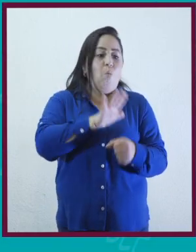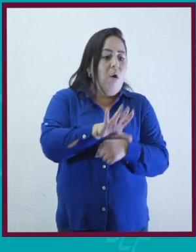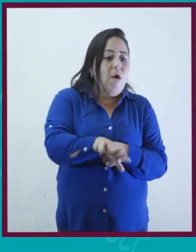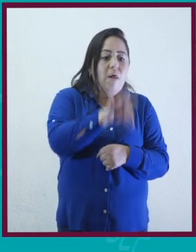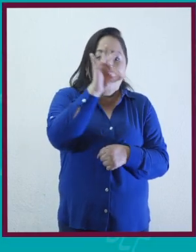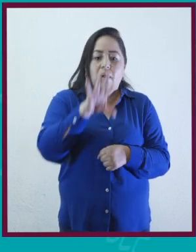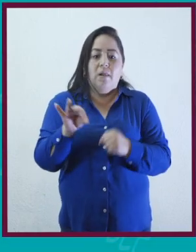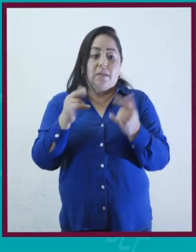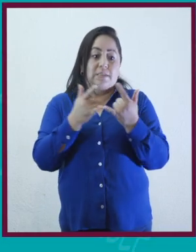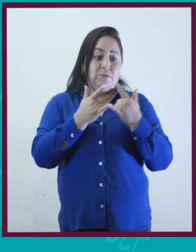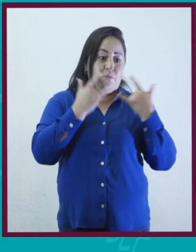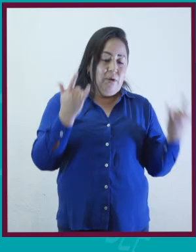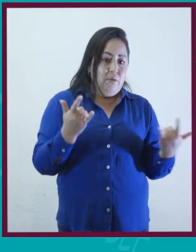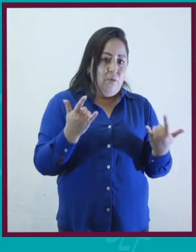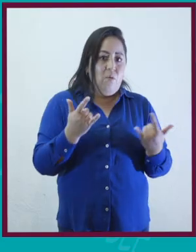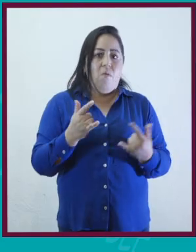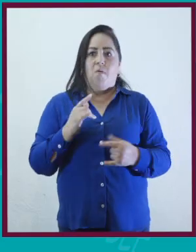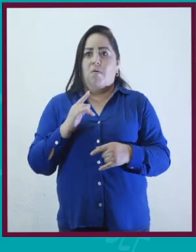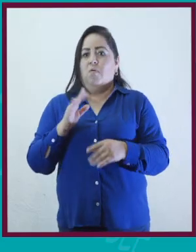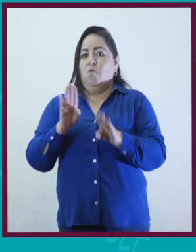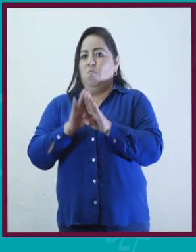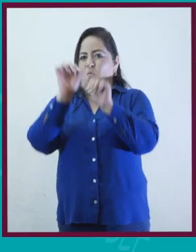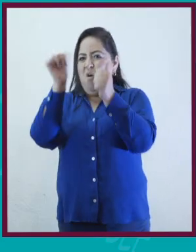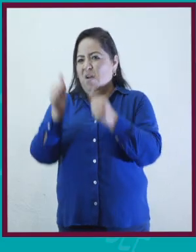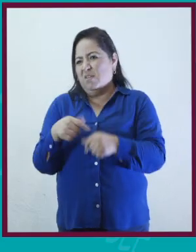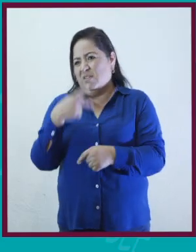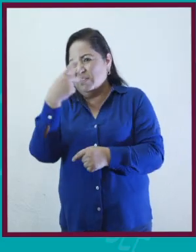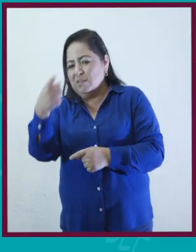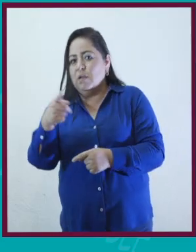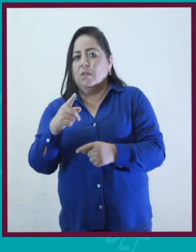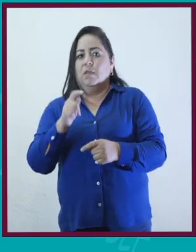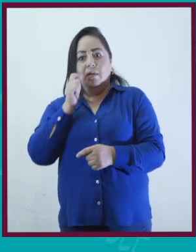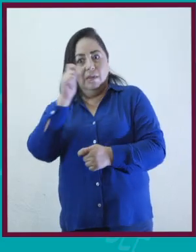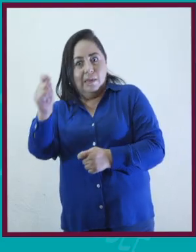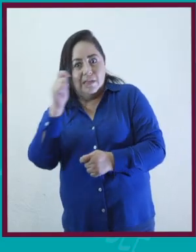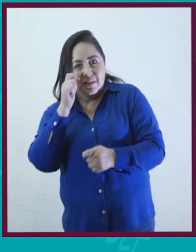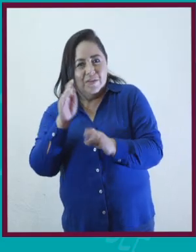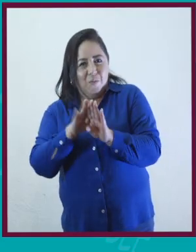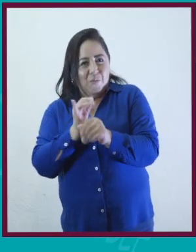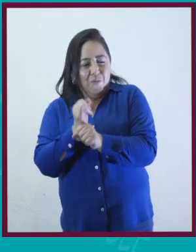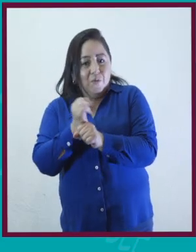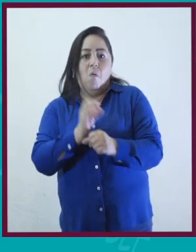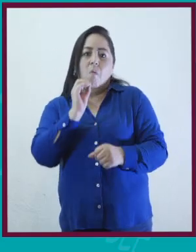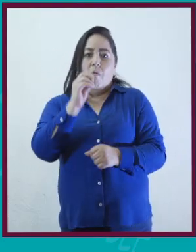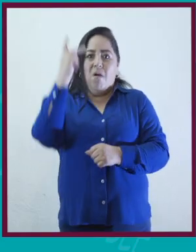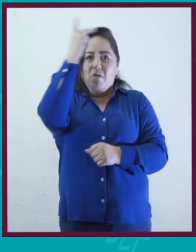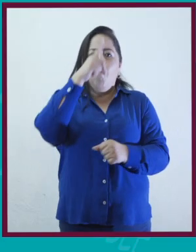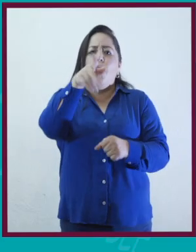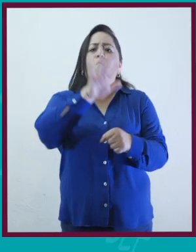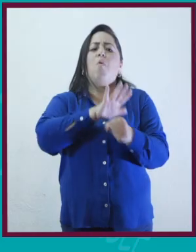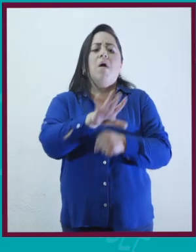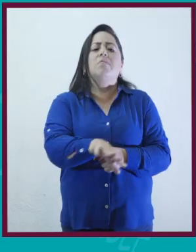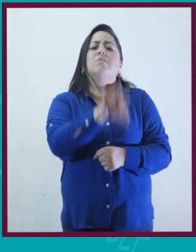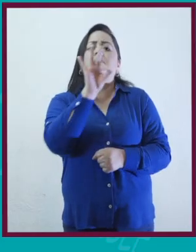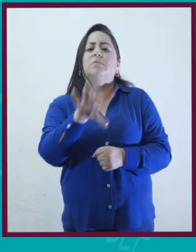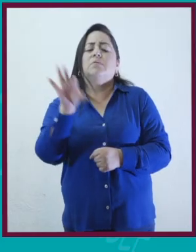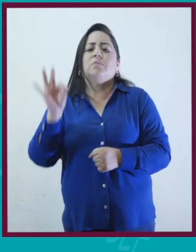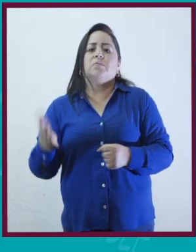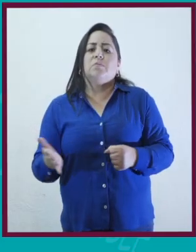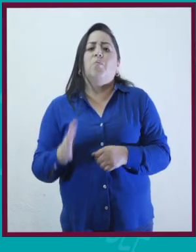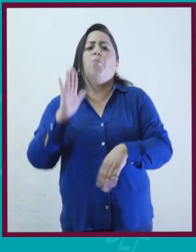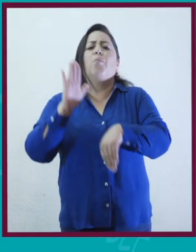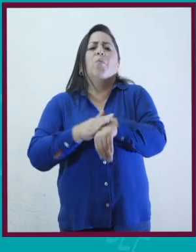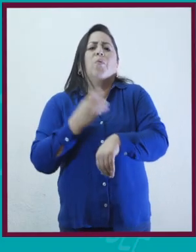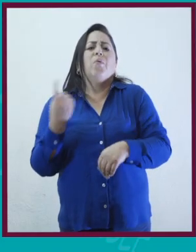elegir entre ser historiador, crítico del arte, detective o psicoanalista, ¿cuál escogerías?